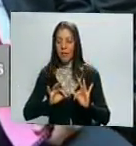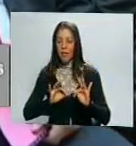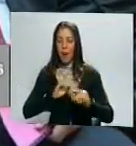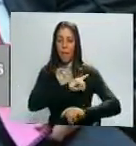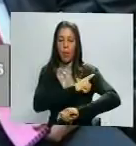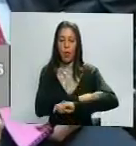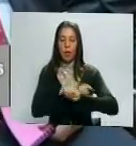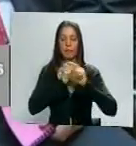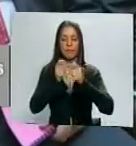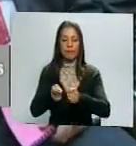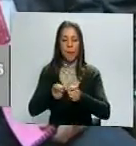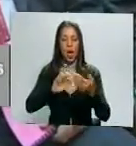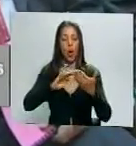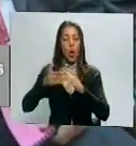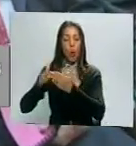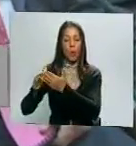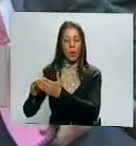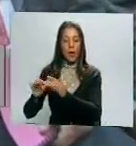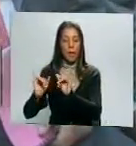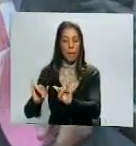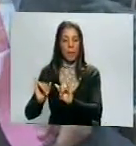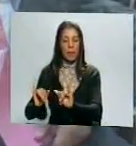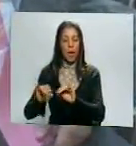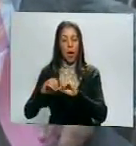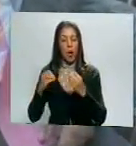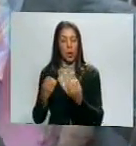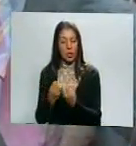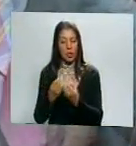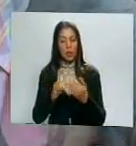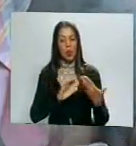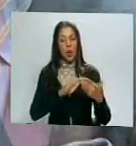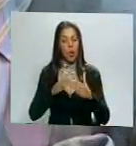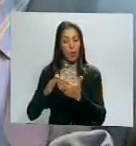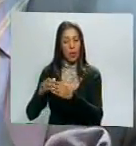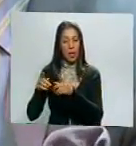de las organizaciones del poder popular en Venezuela.